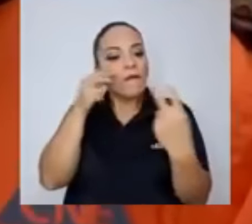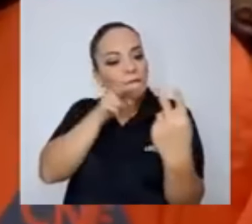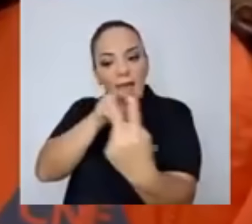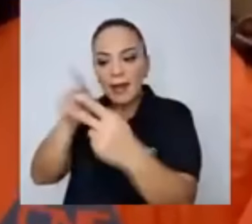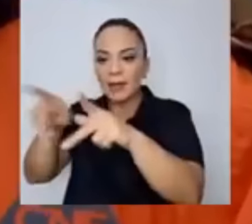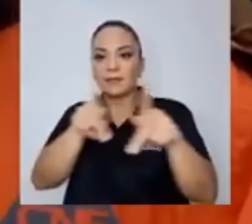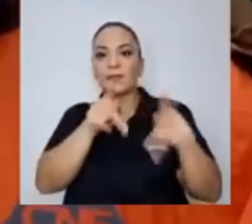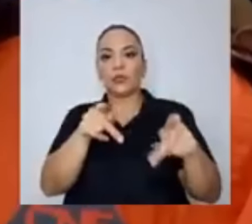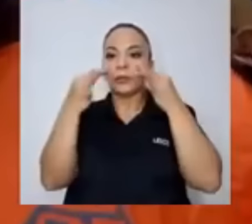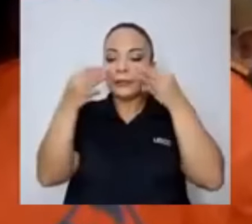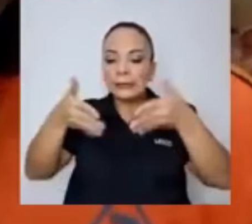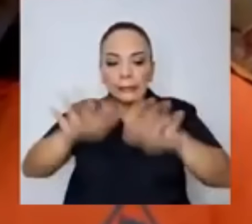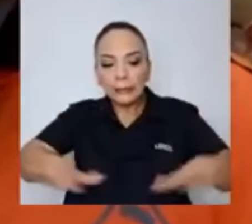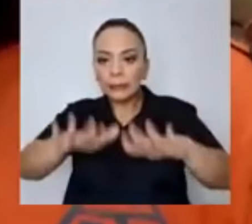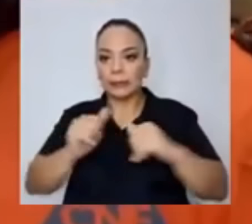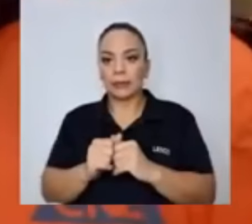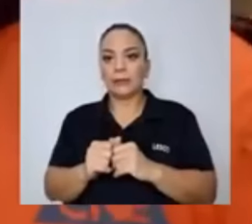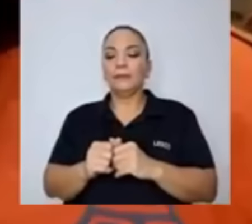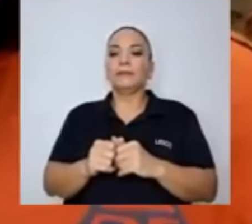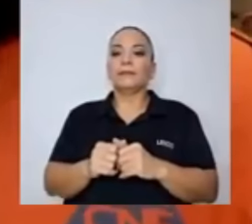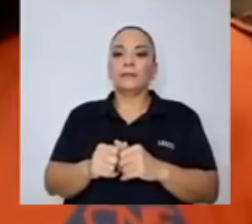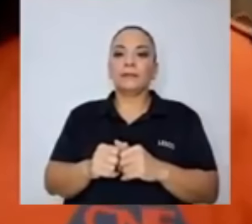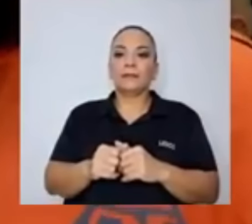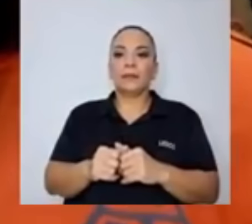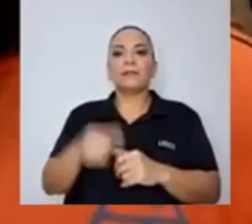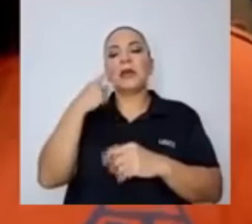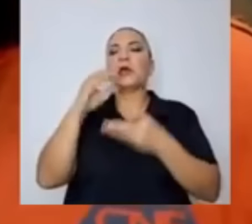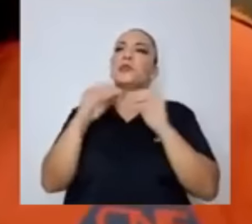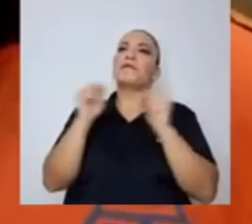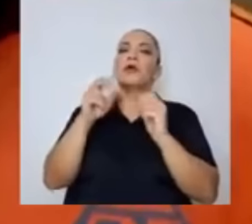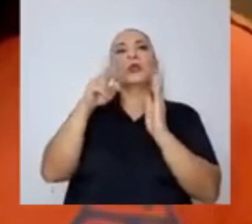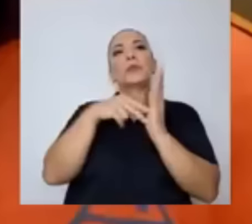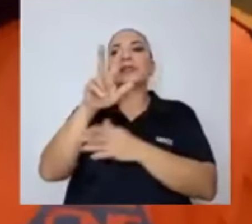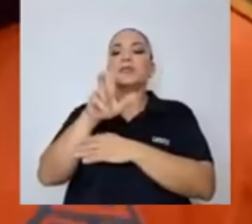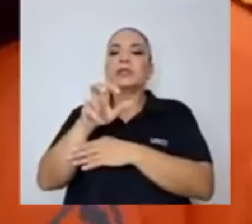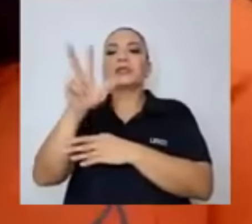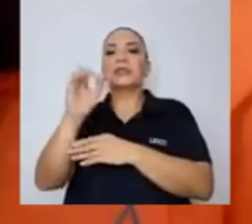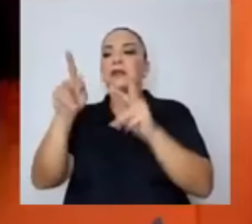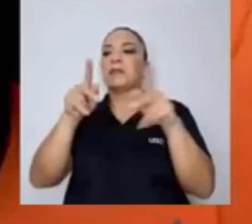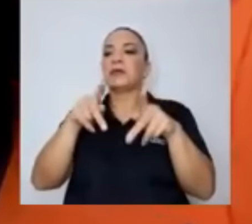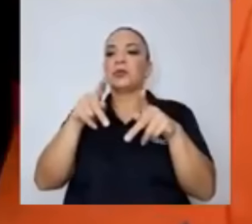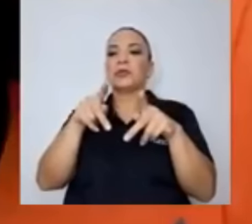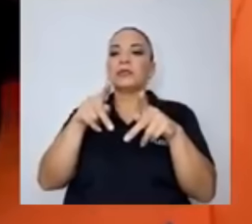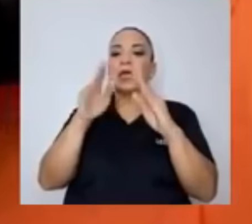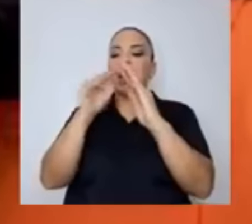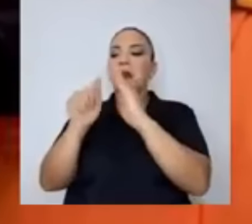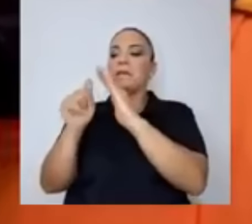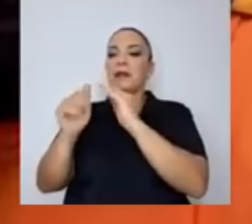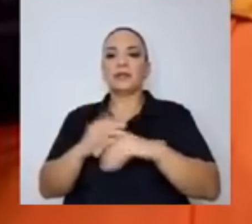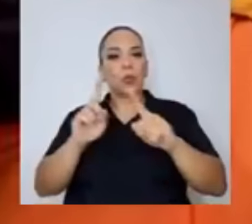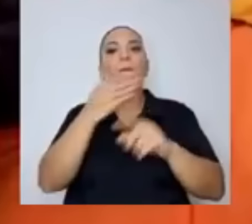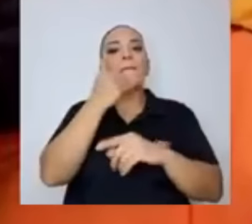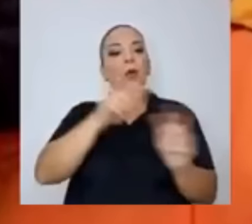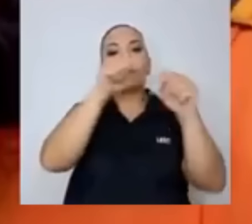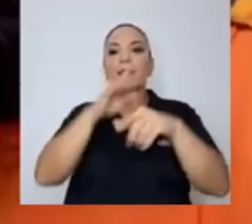Ahí es donde, sí, son números fríos, 2.331 personas en albergues. Venga, hable con doña Nidia y con el